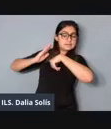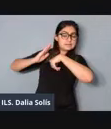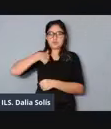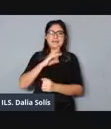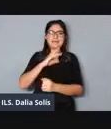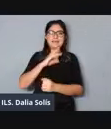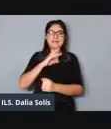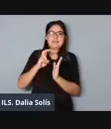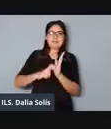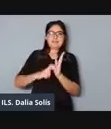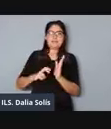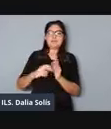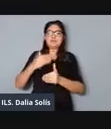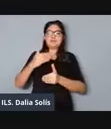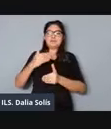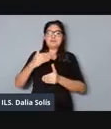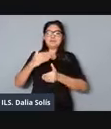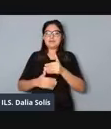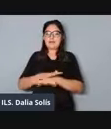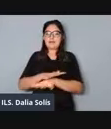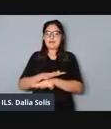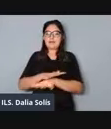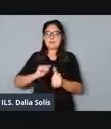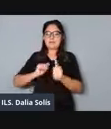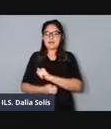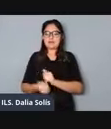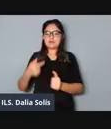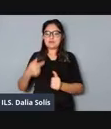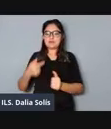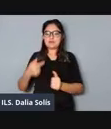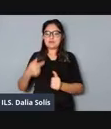Entonces, esa sería una